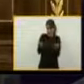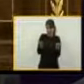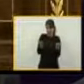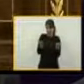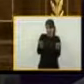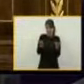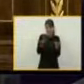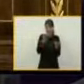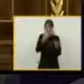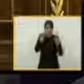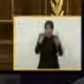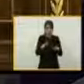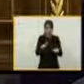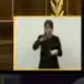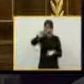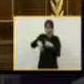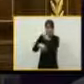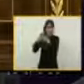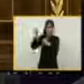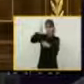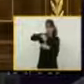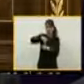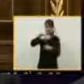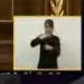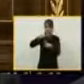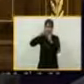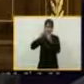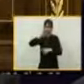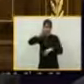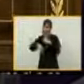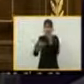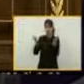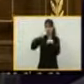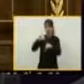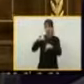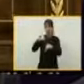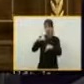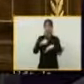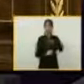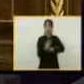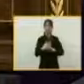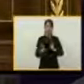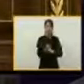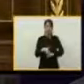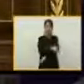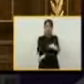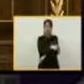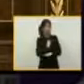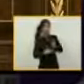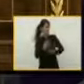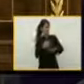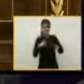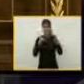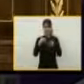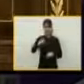El primero en libertad económica. Al mismo tiempo, Dinamarca tiene un gasto público importante, un Estado muy fuerte y no creo que pueda